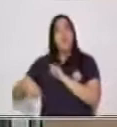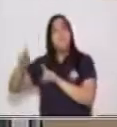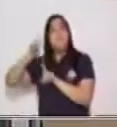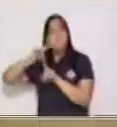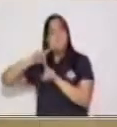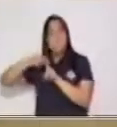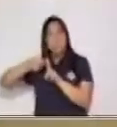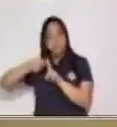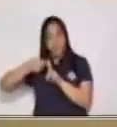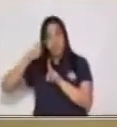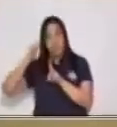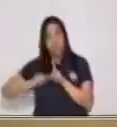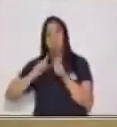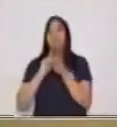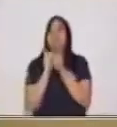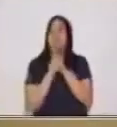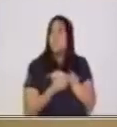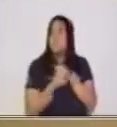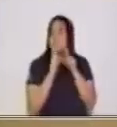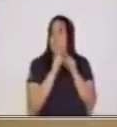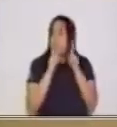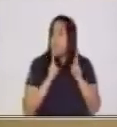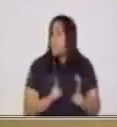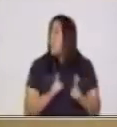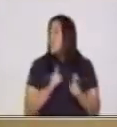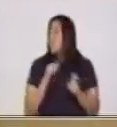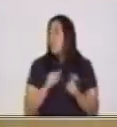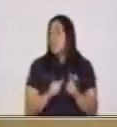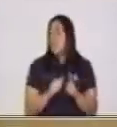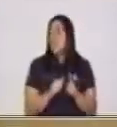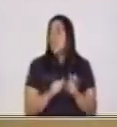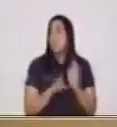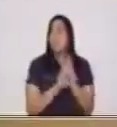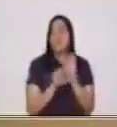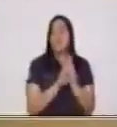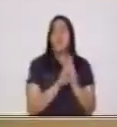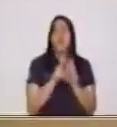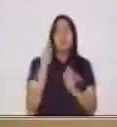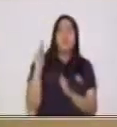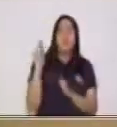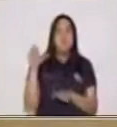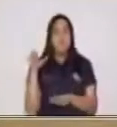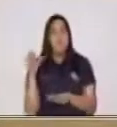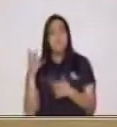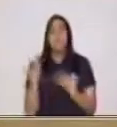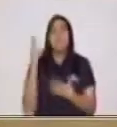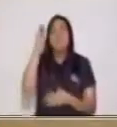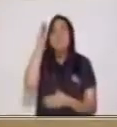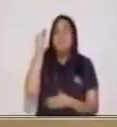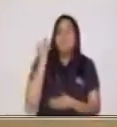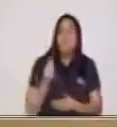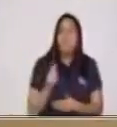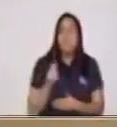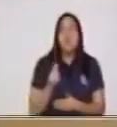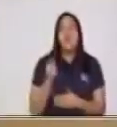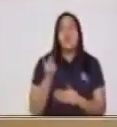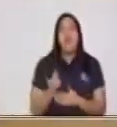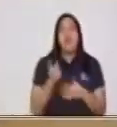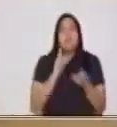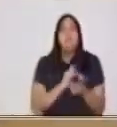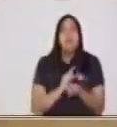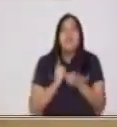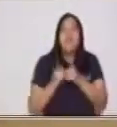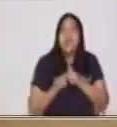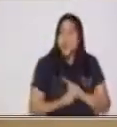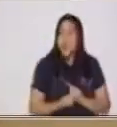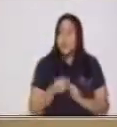ahí despejada la variable y, variable z. ¿Para qué? Para sustituir en